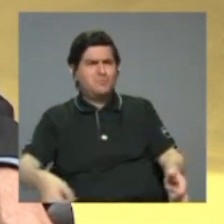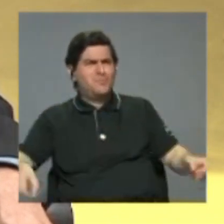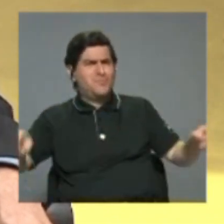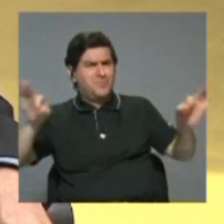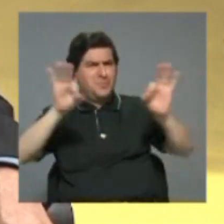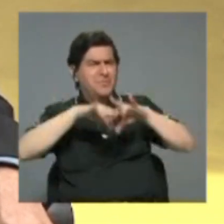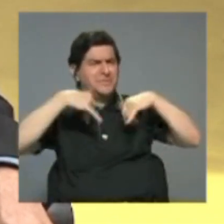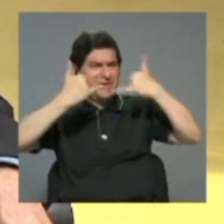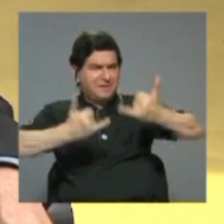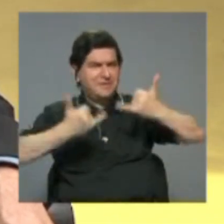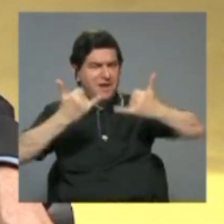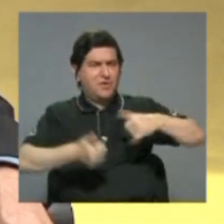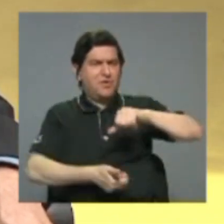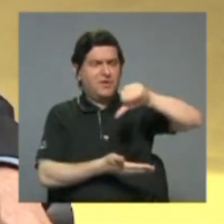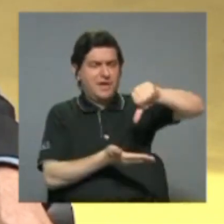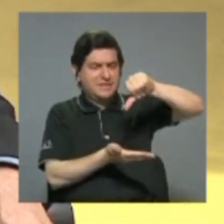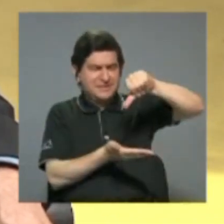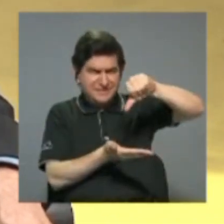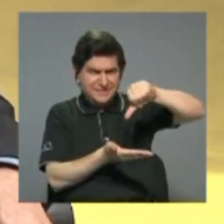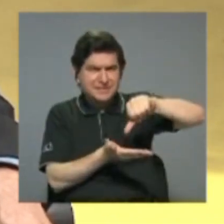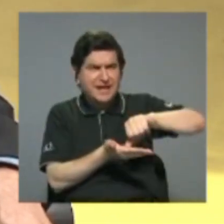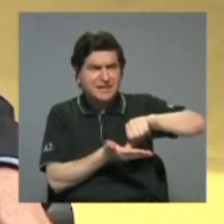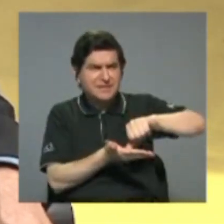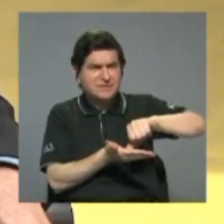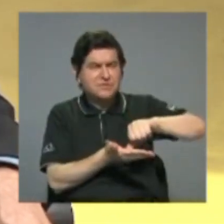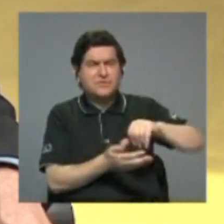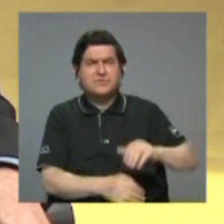importantísimo ahora el Centro